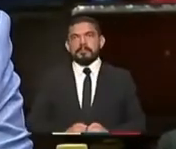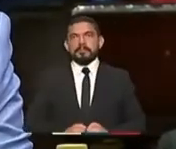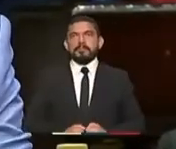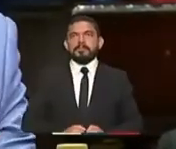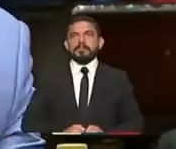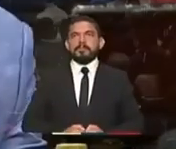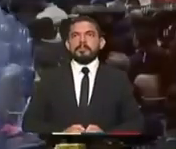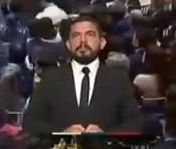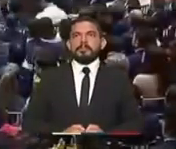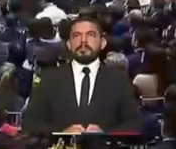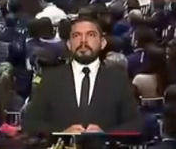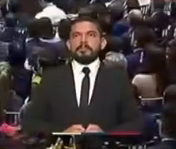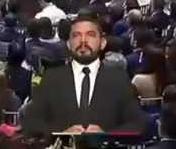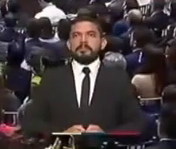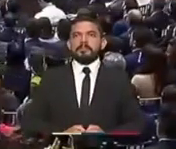Nacional.